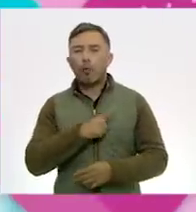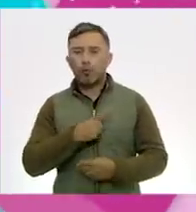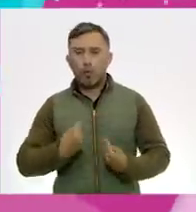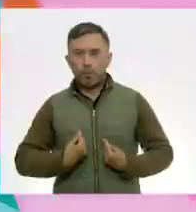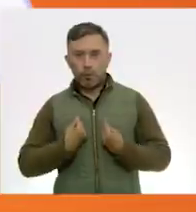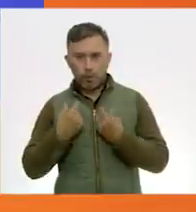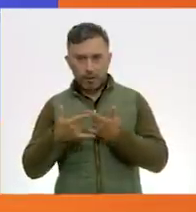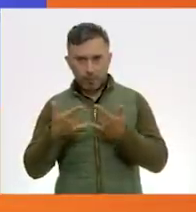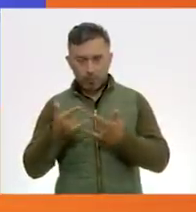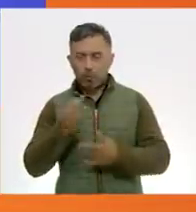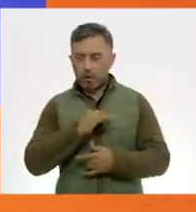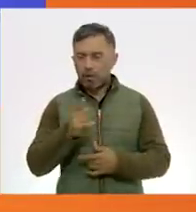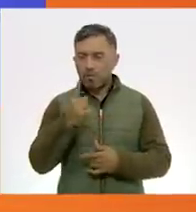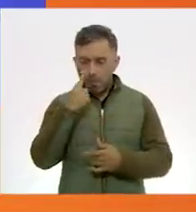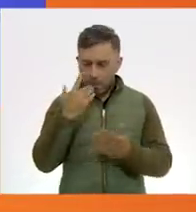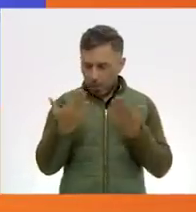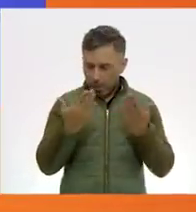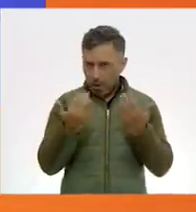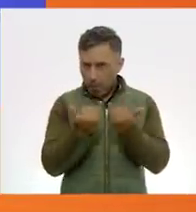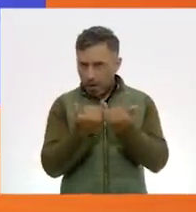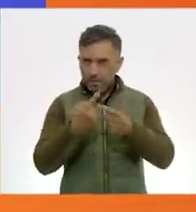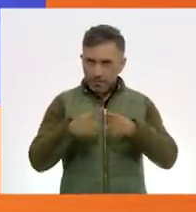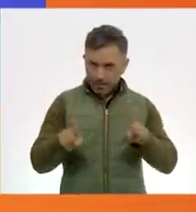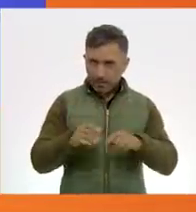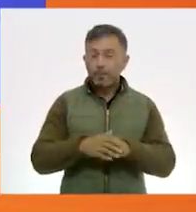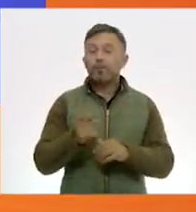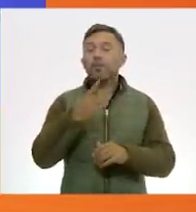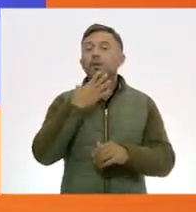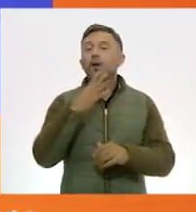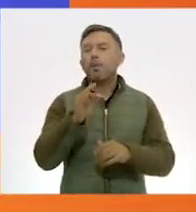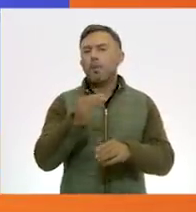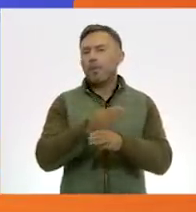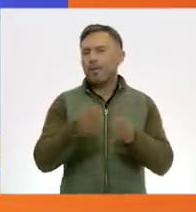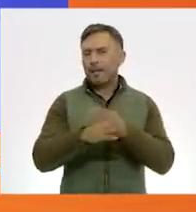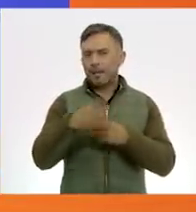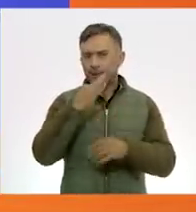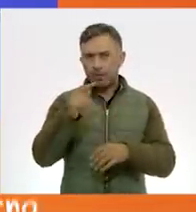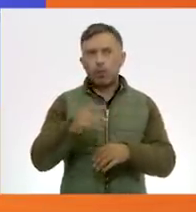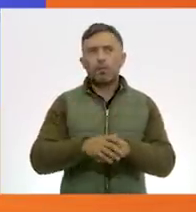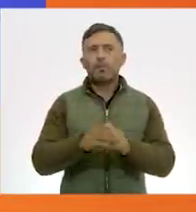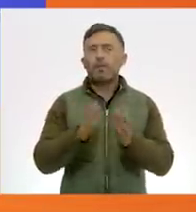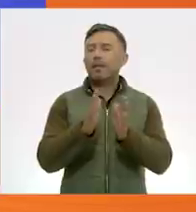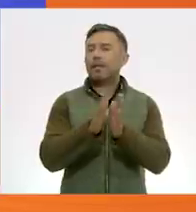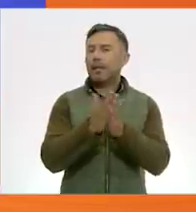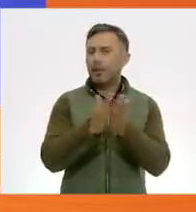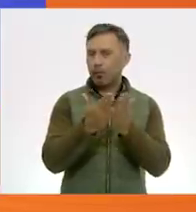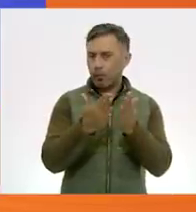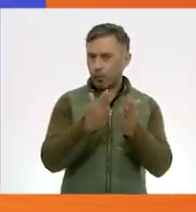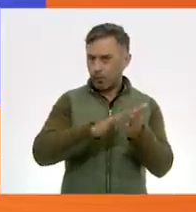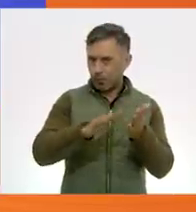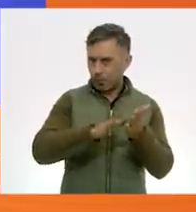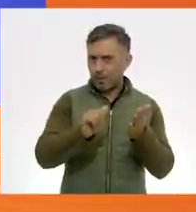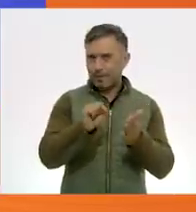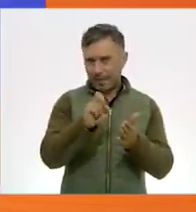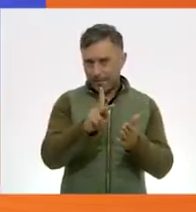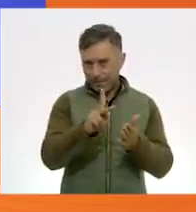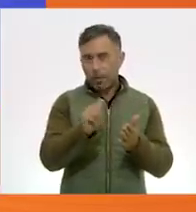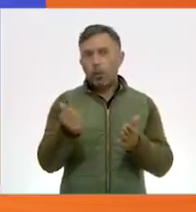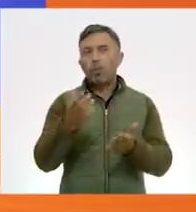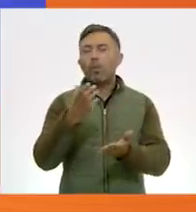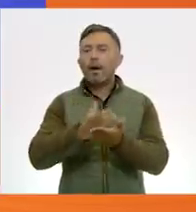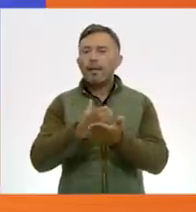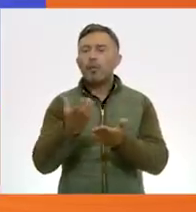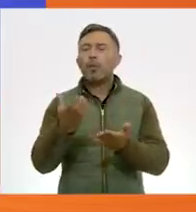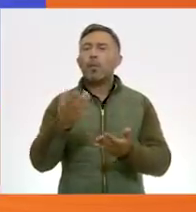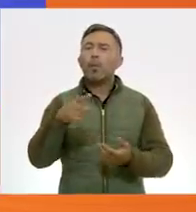son muy sencillos. Son tu libro de texto, tu cuaderno para tomar notas. Así ya es. sabes que tu pluma, tus colores